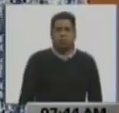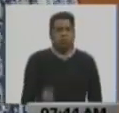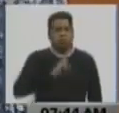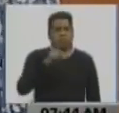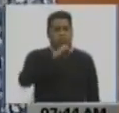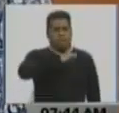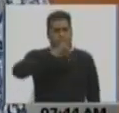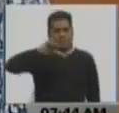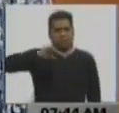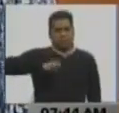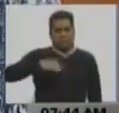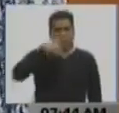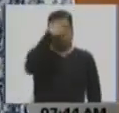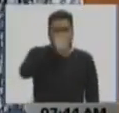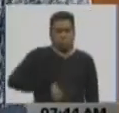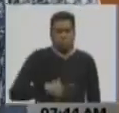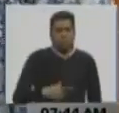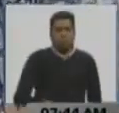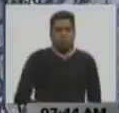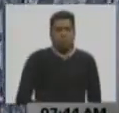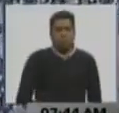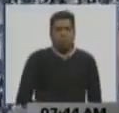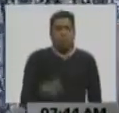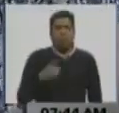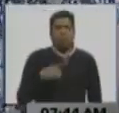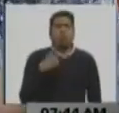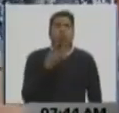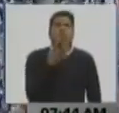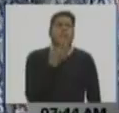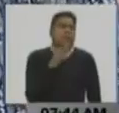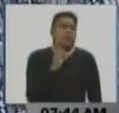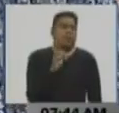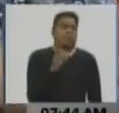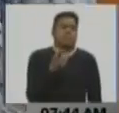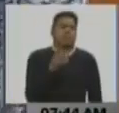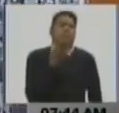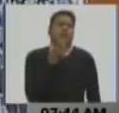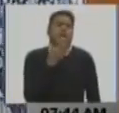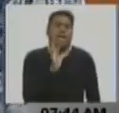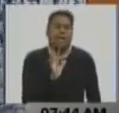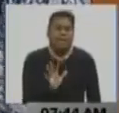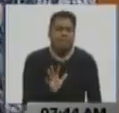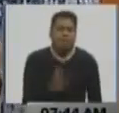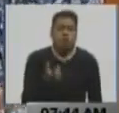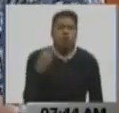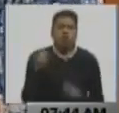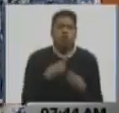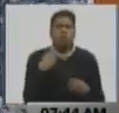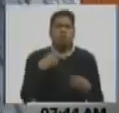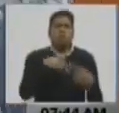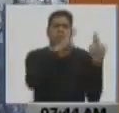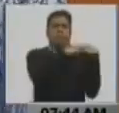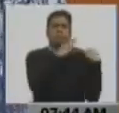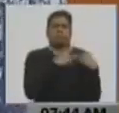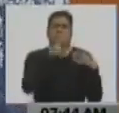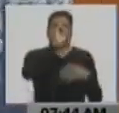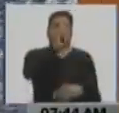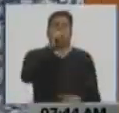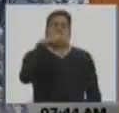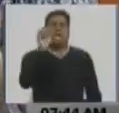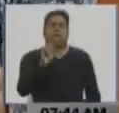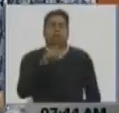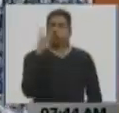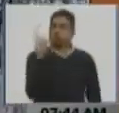personal per se como rector, sino como un actor político. Porque qué casualidad que ese día que él está anunciando,